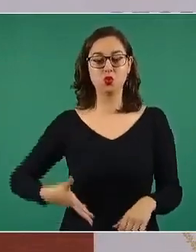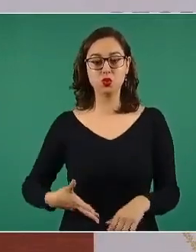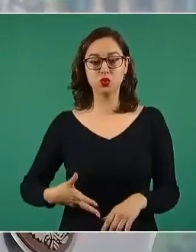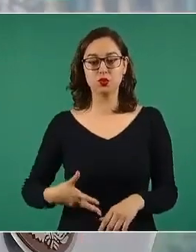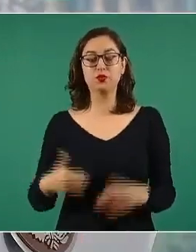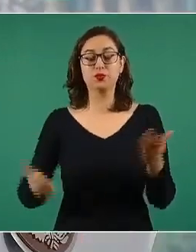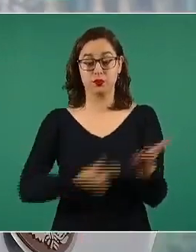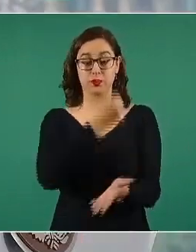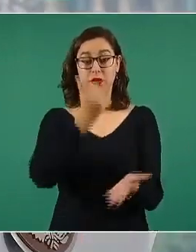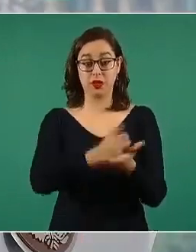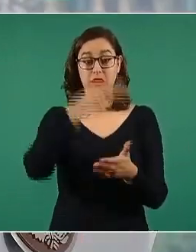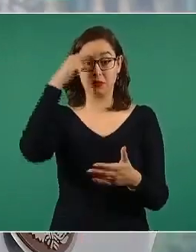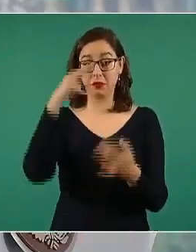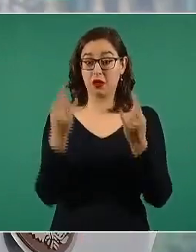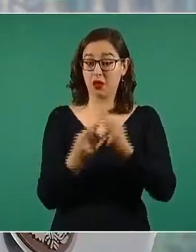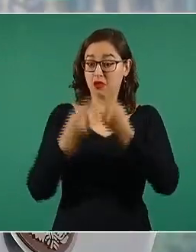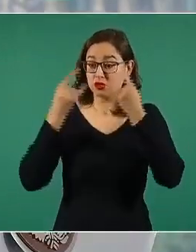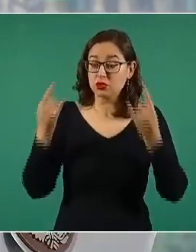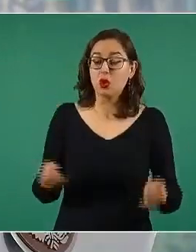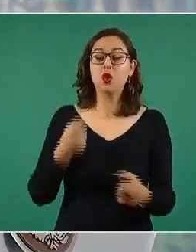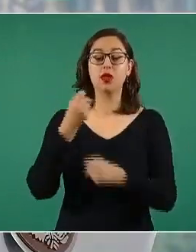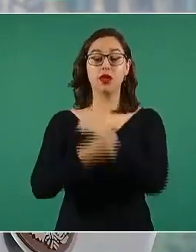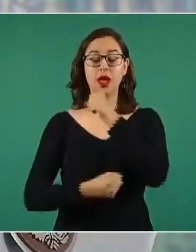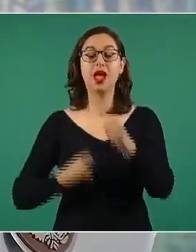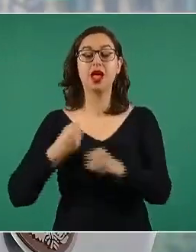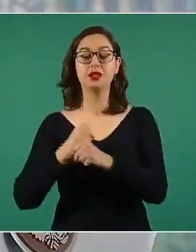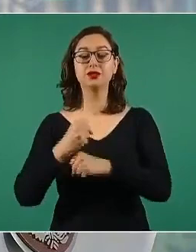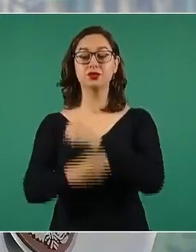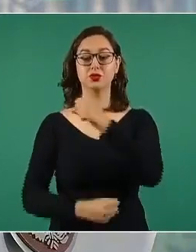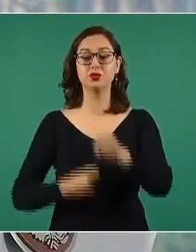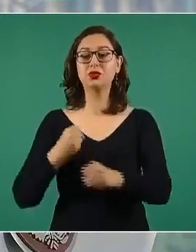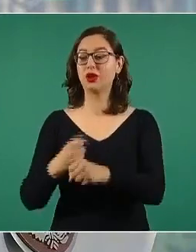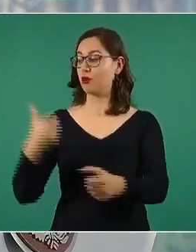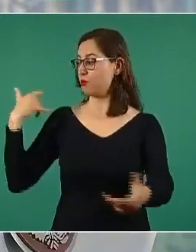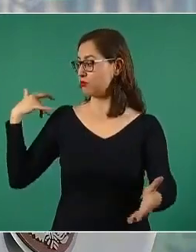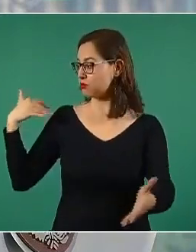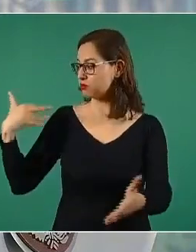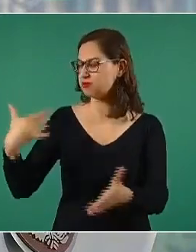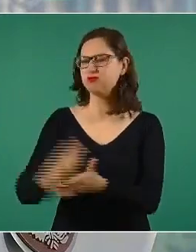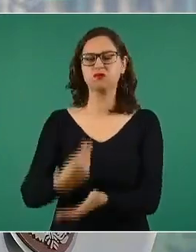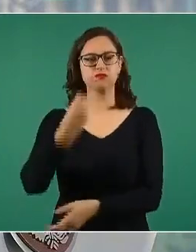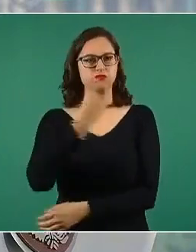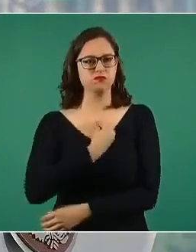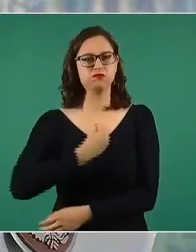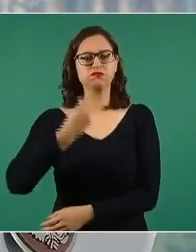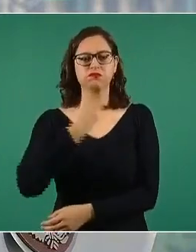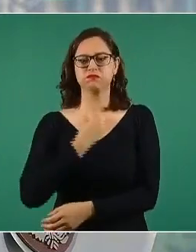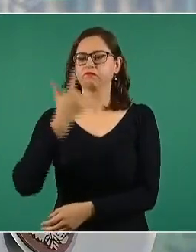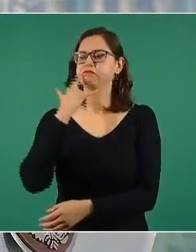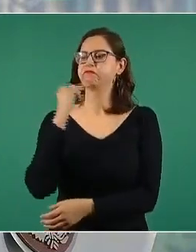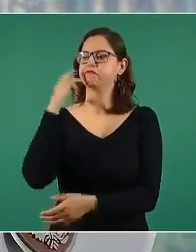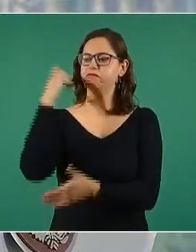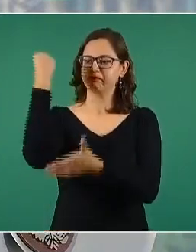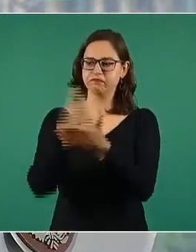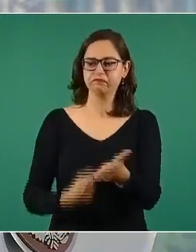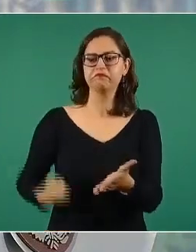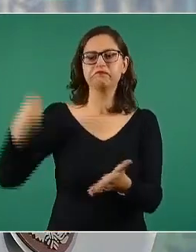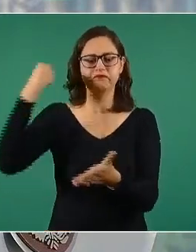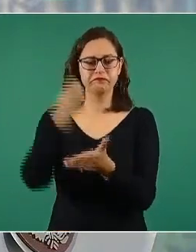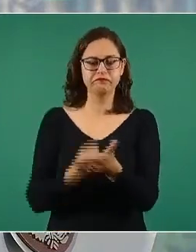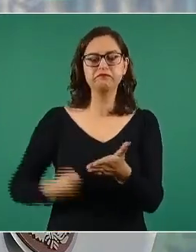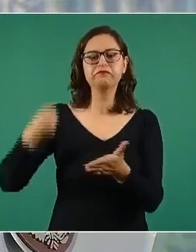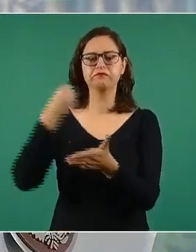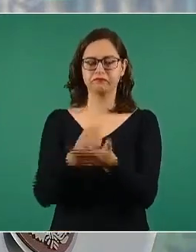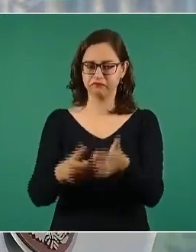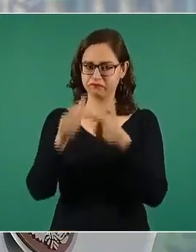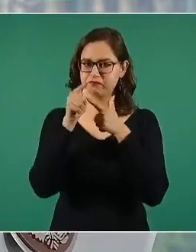historia milenaria, donde sus habitantes jamás han dejado de resistir y de luchar por la justicia, la